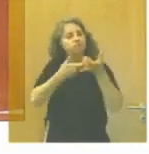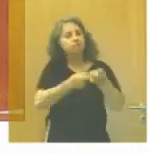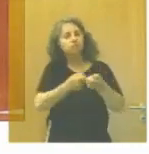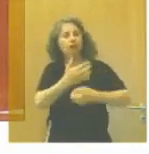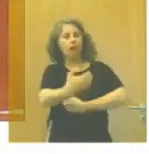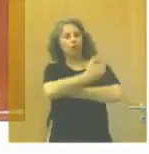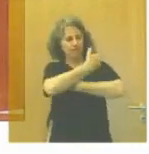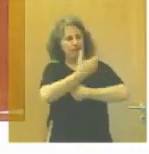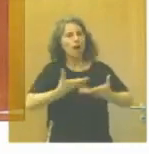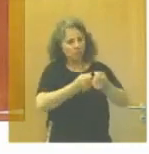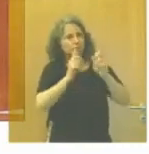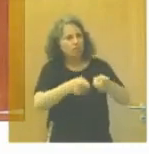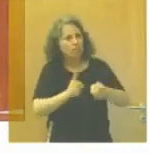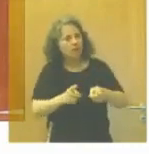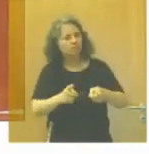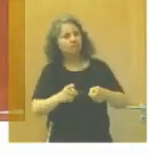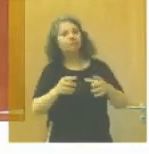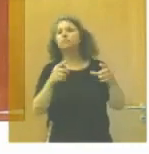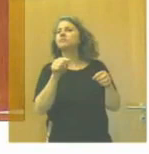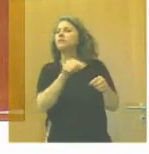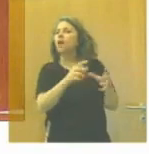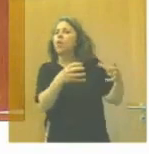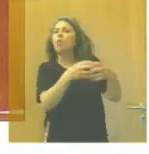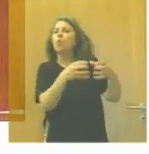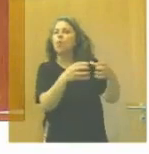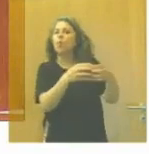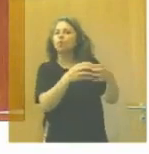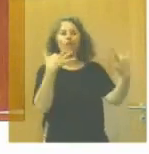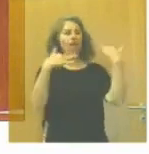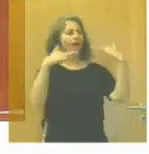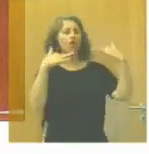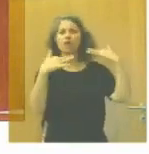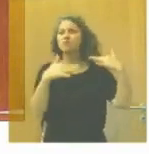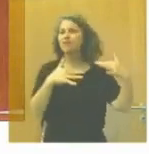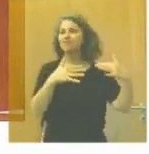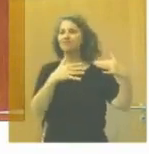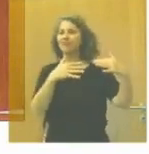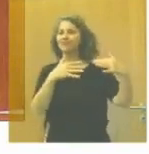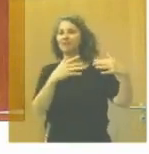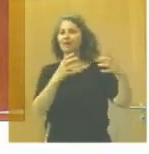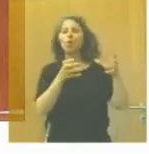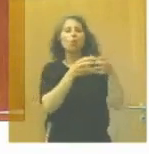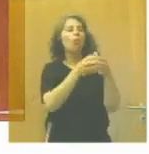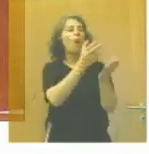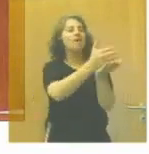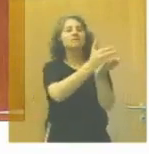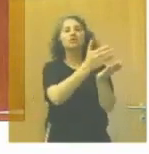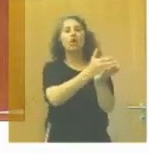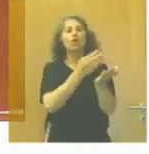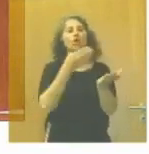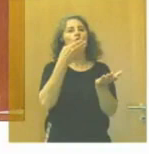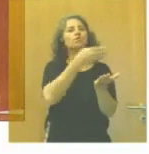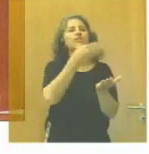UNICEF, donde un conjunto de adolescentes del grupo asesor consultivo